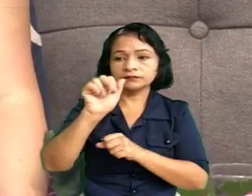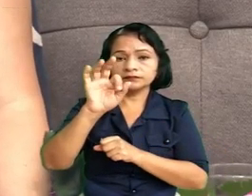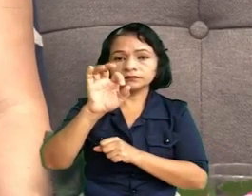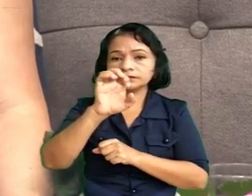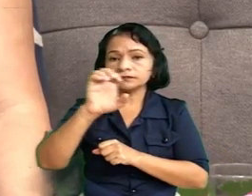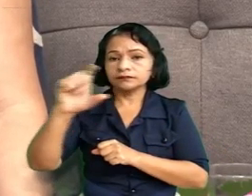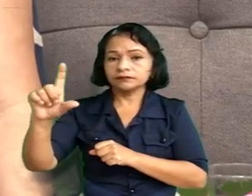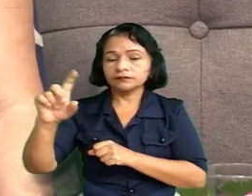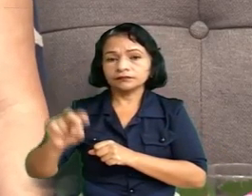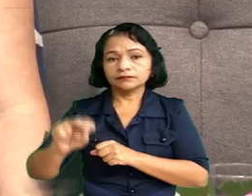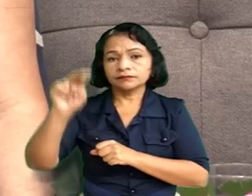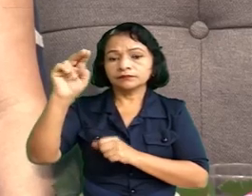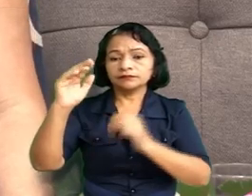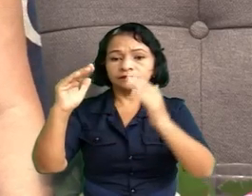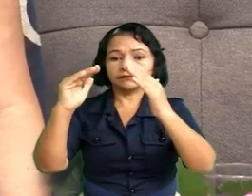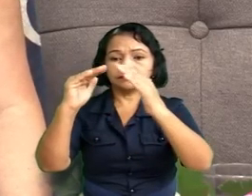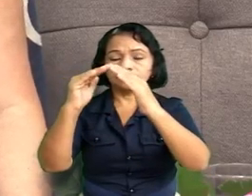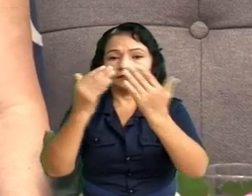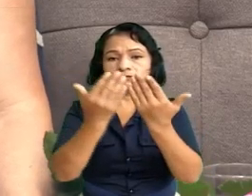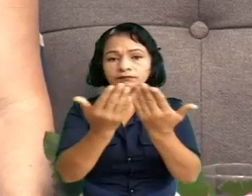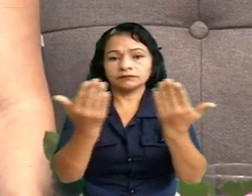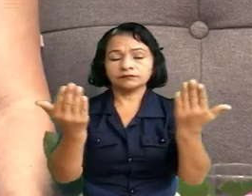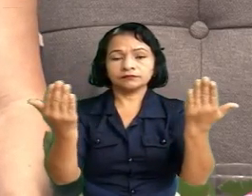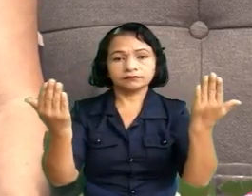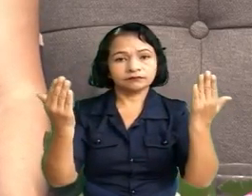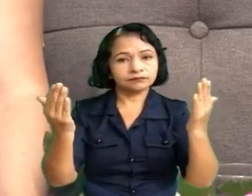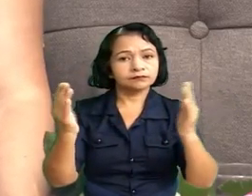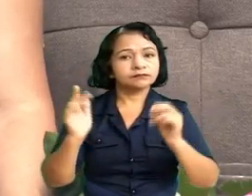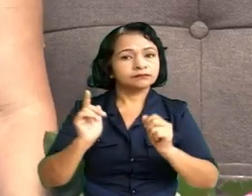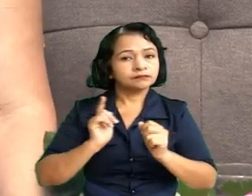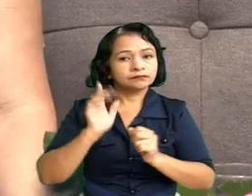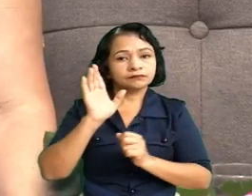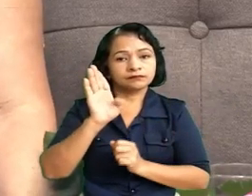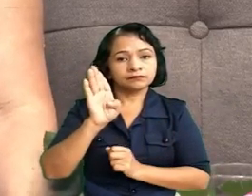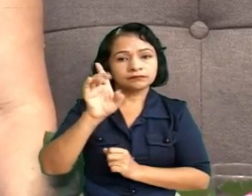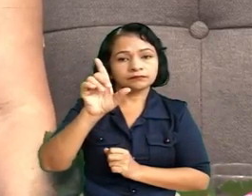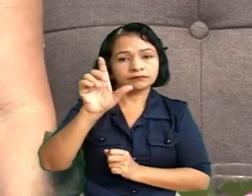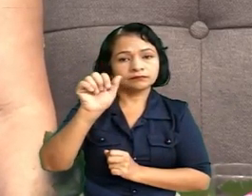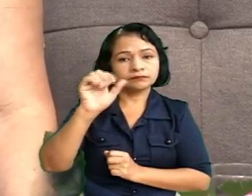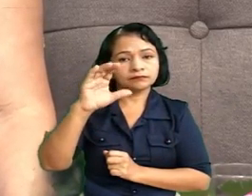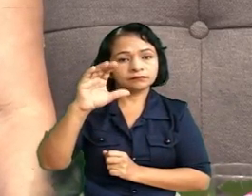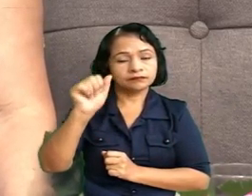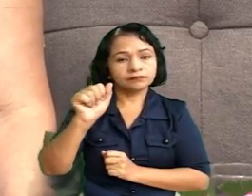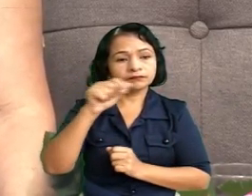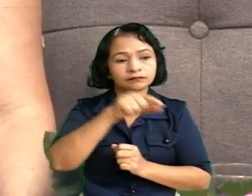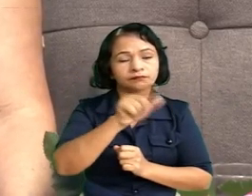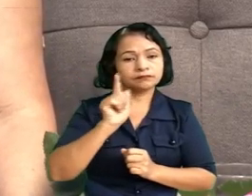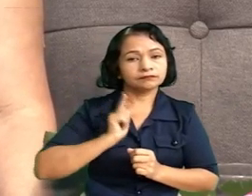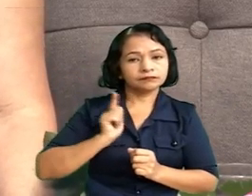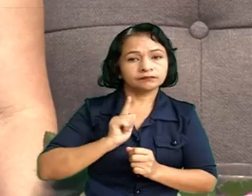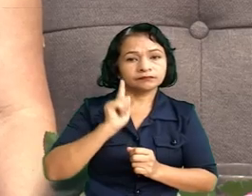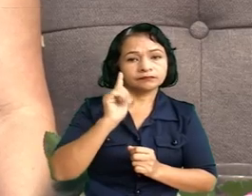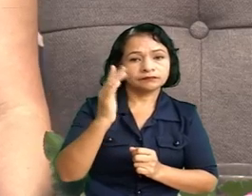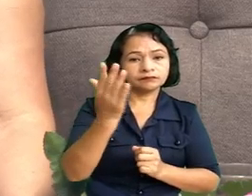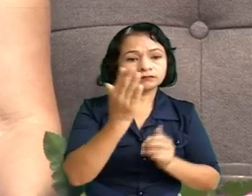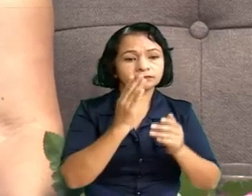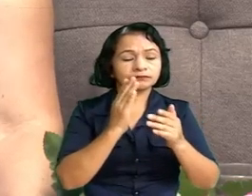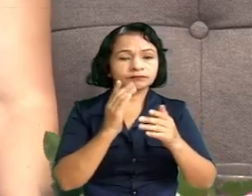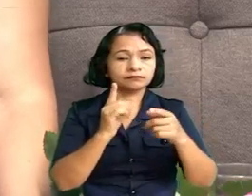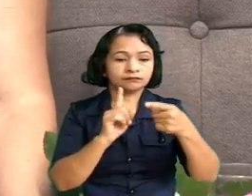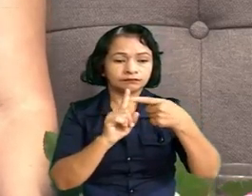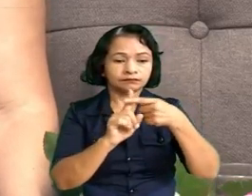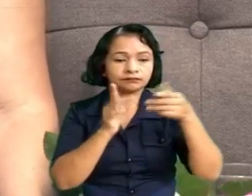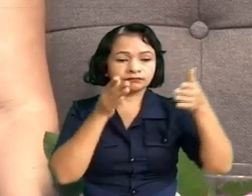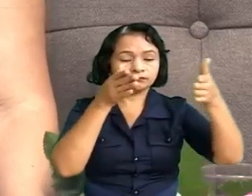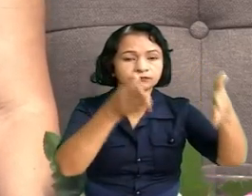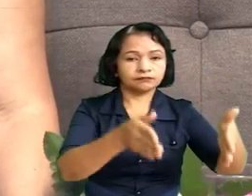Norte tenemos la Casa Museo Blanquita Arauz, tenemos el mausoleo donde descansan sus restos en el cementerio